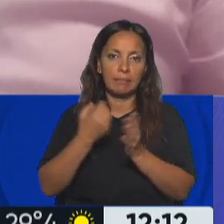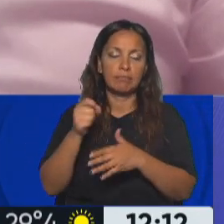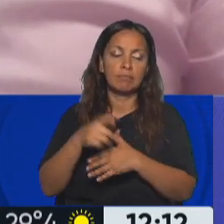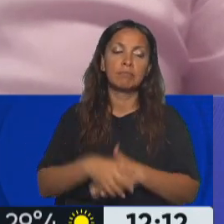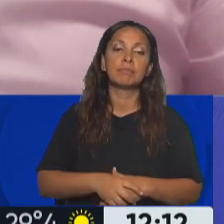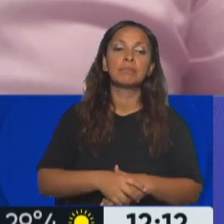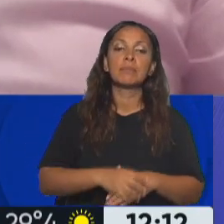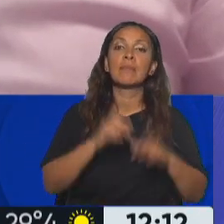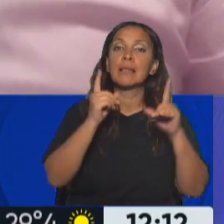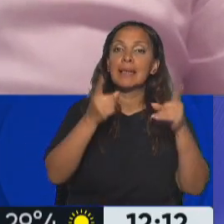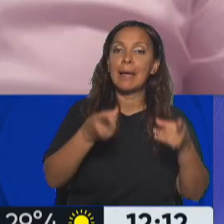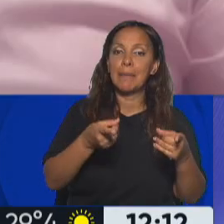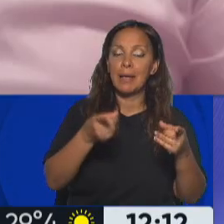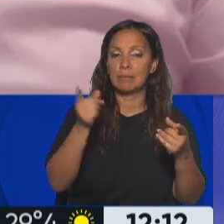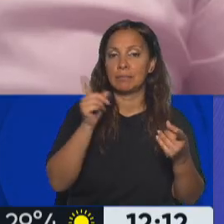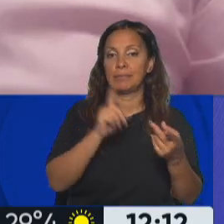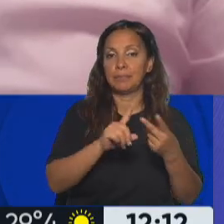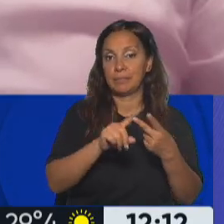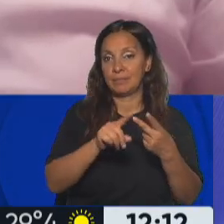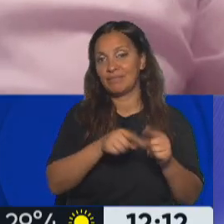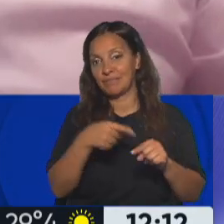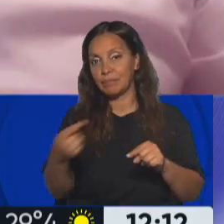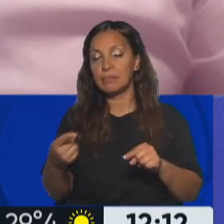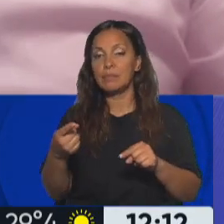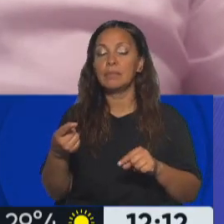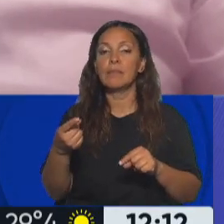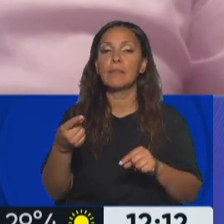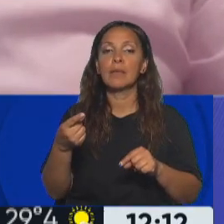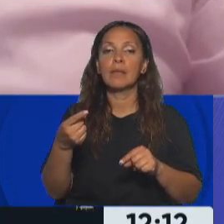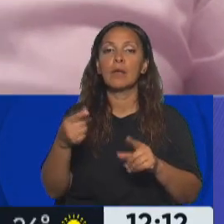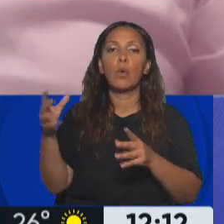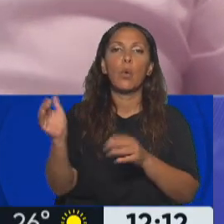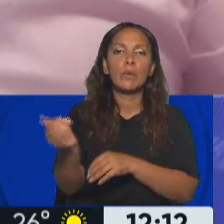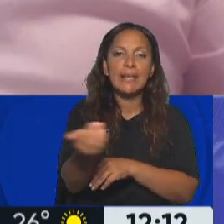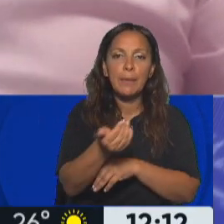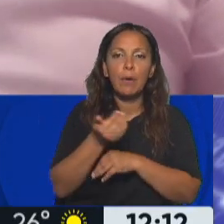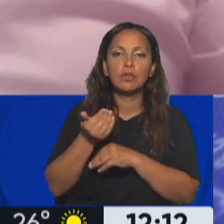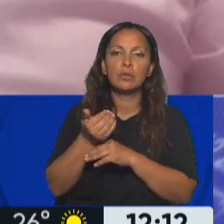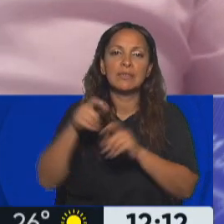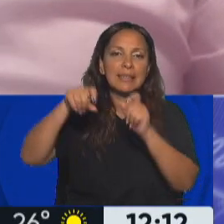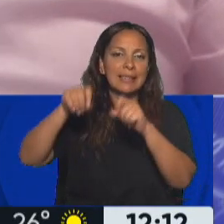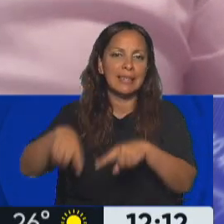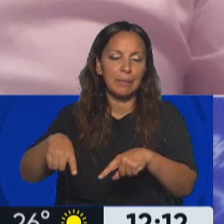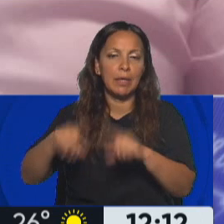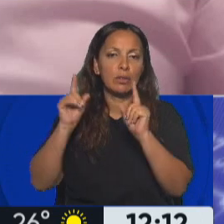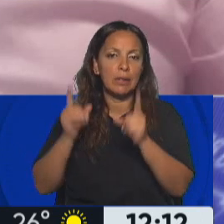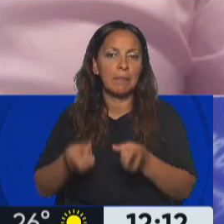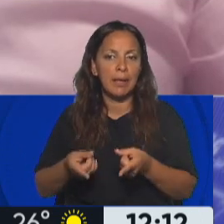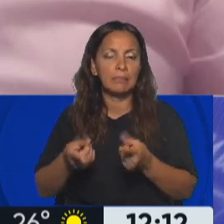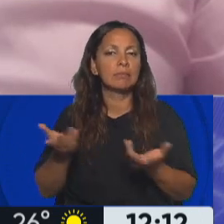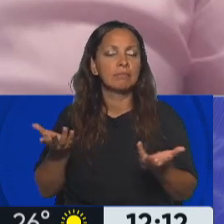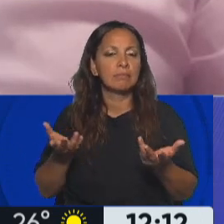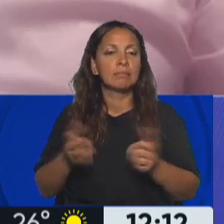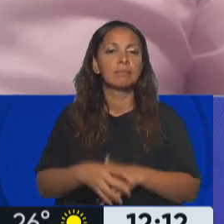disminución en los derechos de exportación para los cultivos, llamémosle tradicionales, nos parece una señal